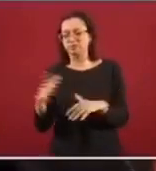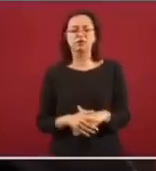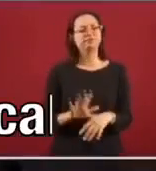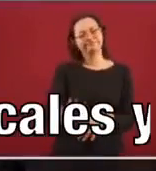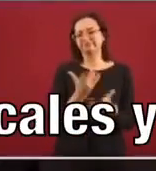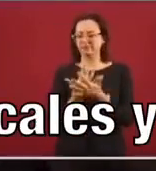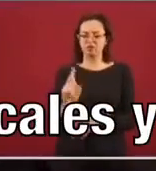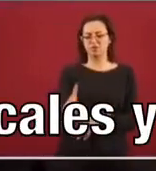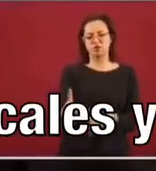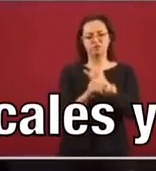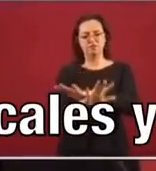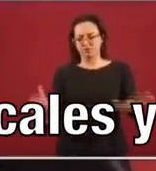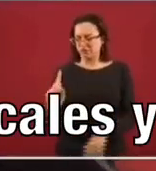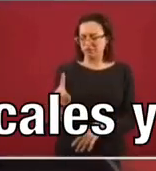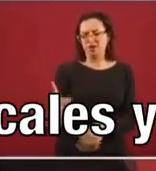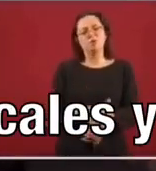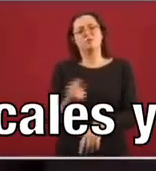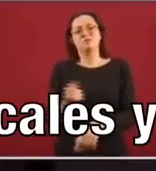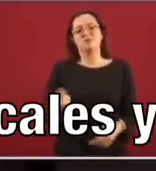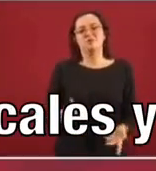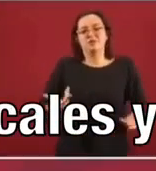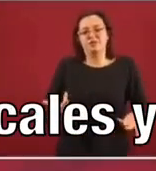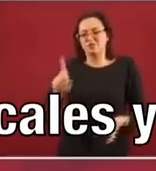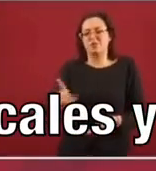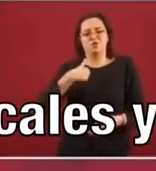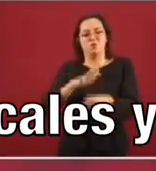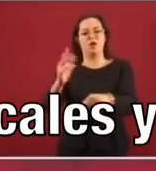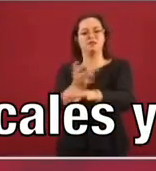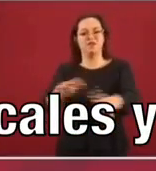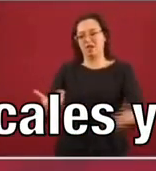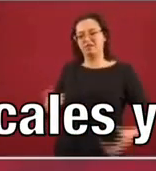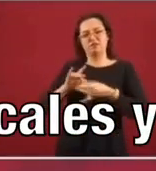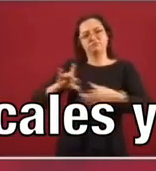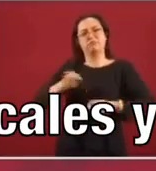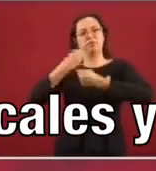cenar el domingo. Es que si no, ya no voy a tener materia.